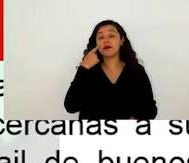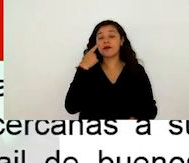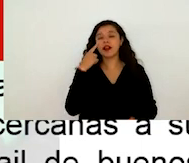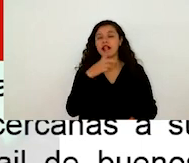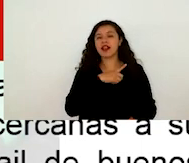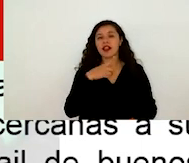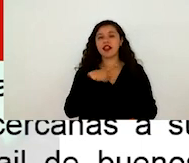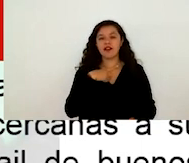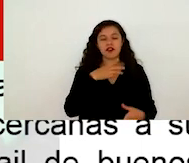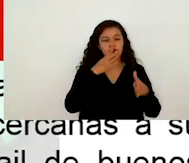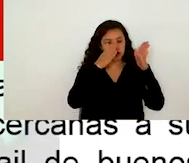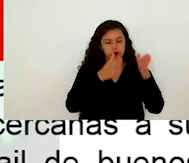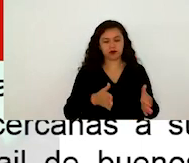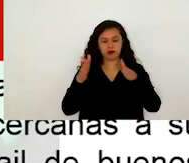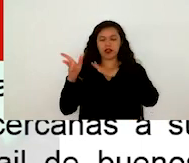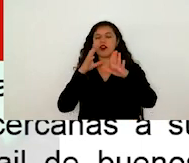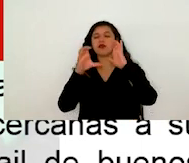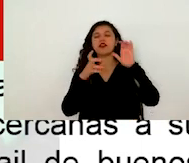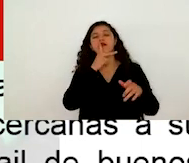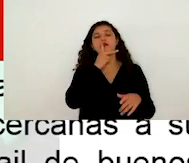tanto verbal y no verbal